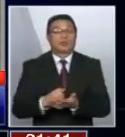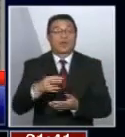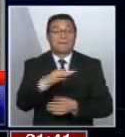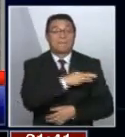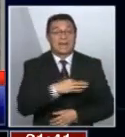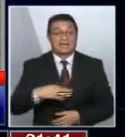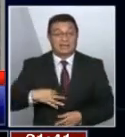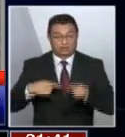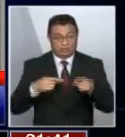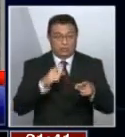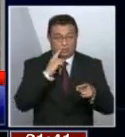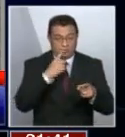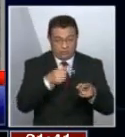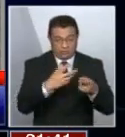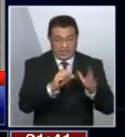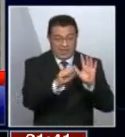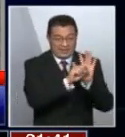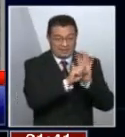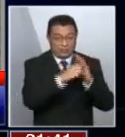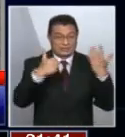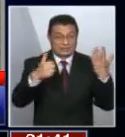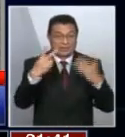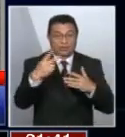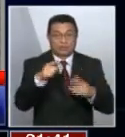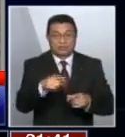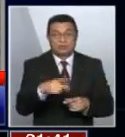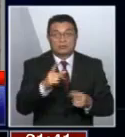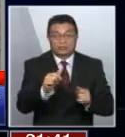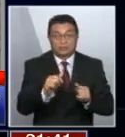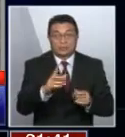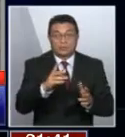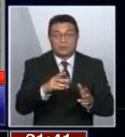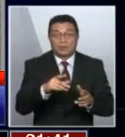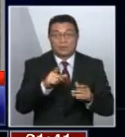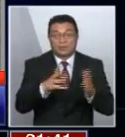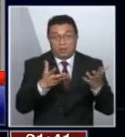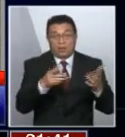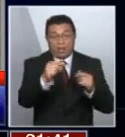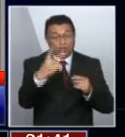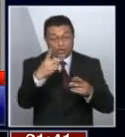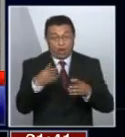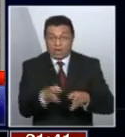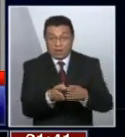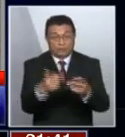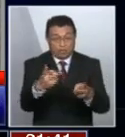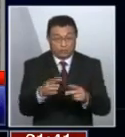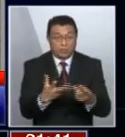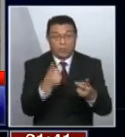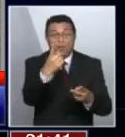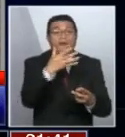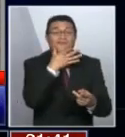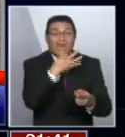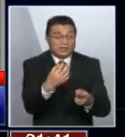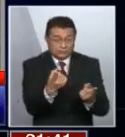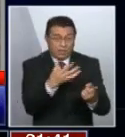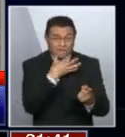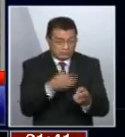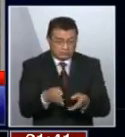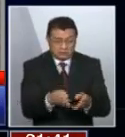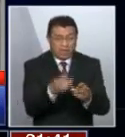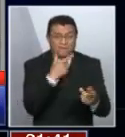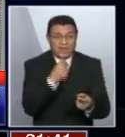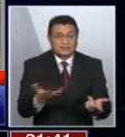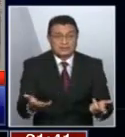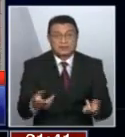artículo 62, si no me equivoco. ¿Significa esto que hay que...? Por lo tanto, bastaría... Okay, ¿hay que cambiar la Constitución? Hay una muy simple, Daniel,